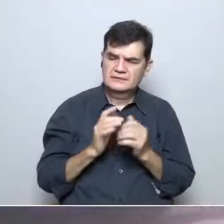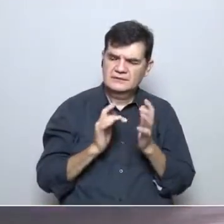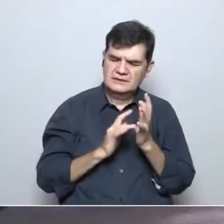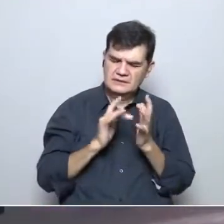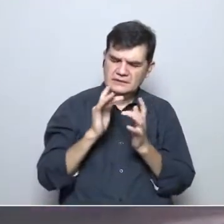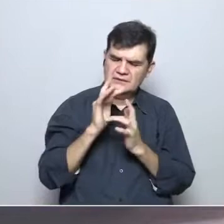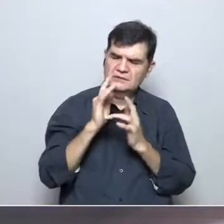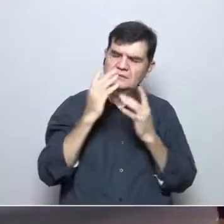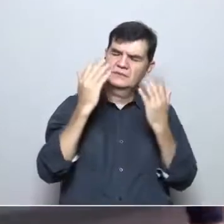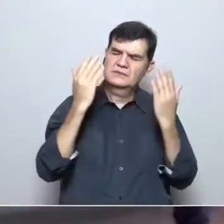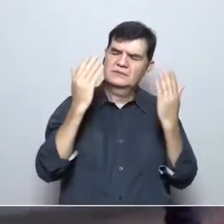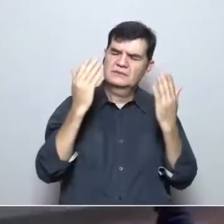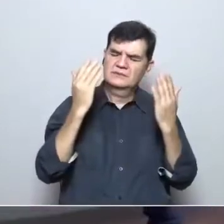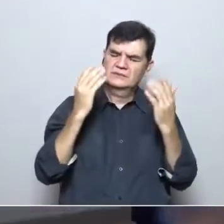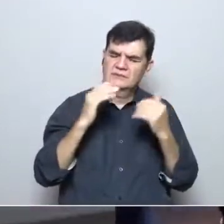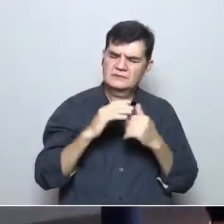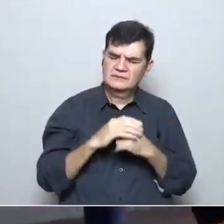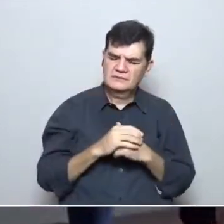Jesús.